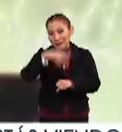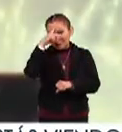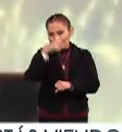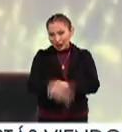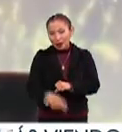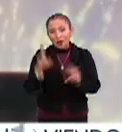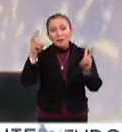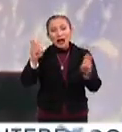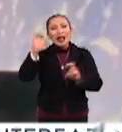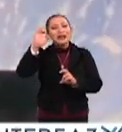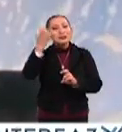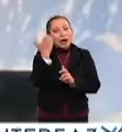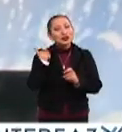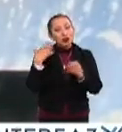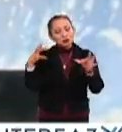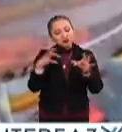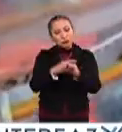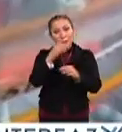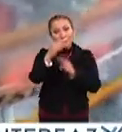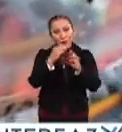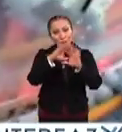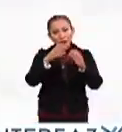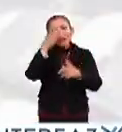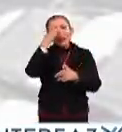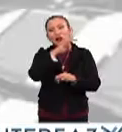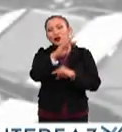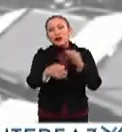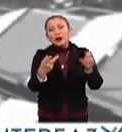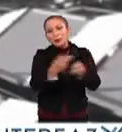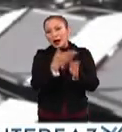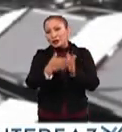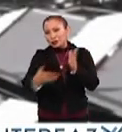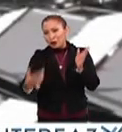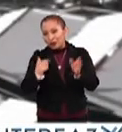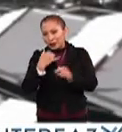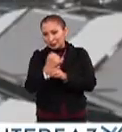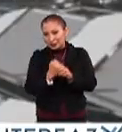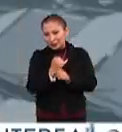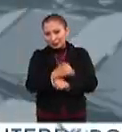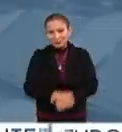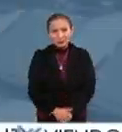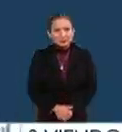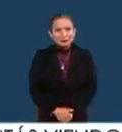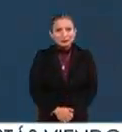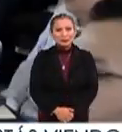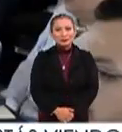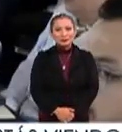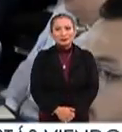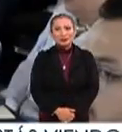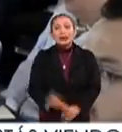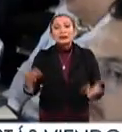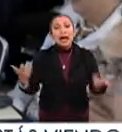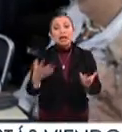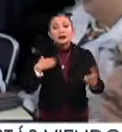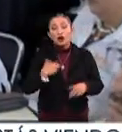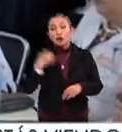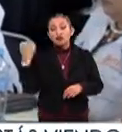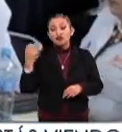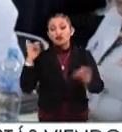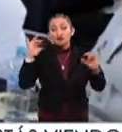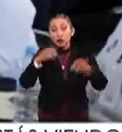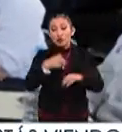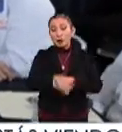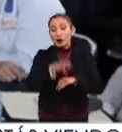México fue El espacio une al mundo. Entérate de todos los detalles en nuestra nota. Se llevó a cabo el foro